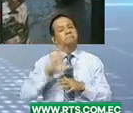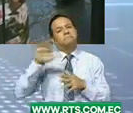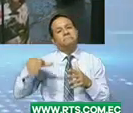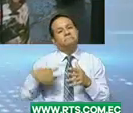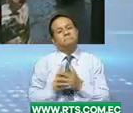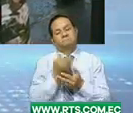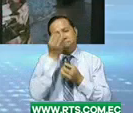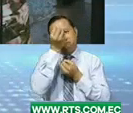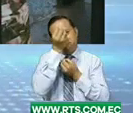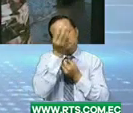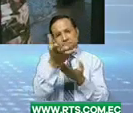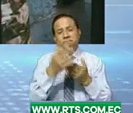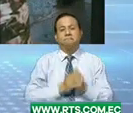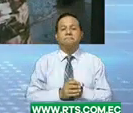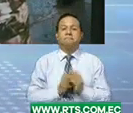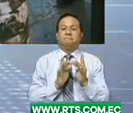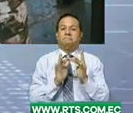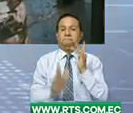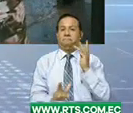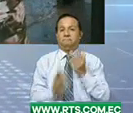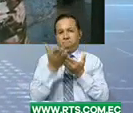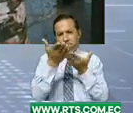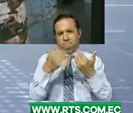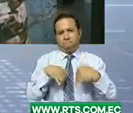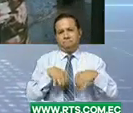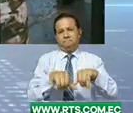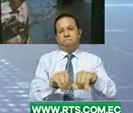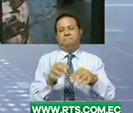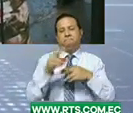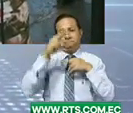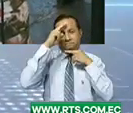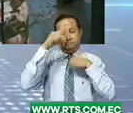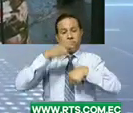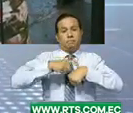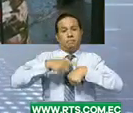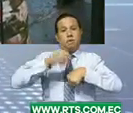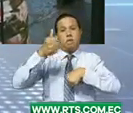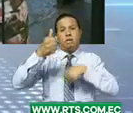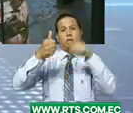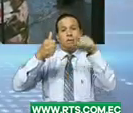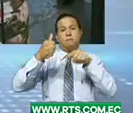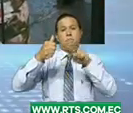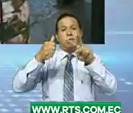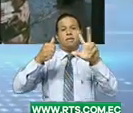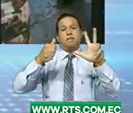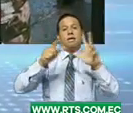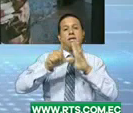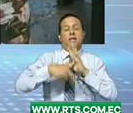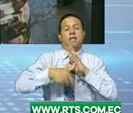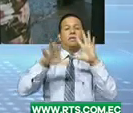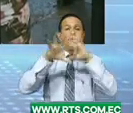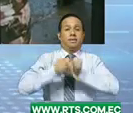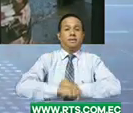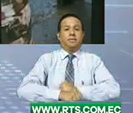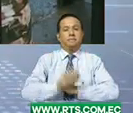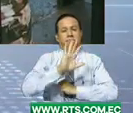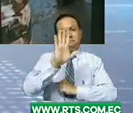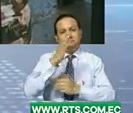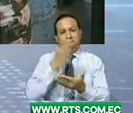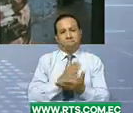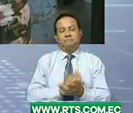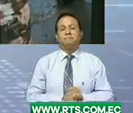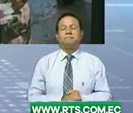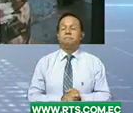tenemos. Mientras tanto, volvemos a Estudios Centrales cuando son las 10 de la noche con 23 minutos. Muy buenas noches.